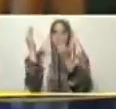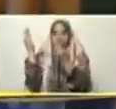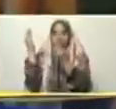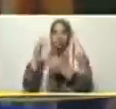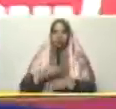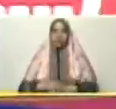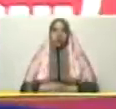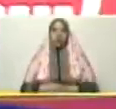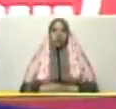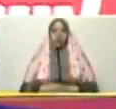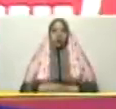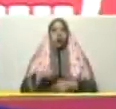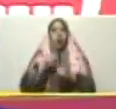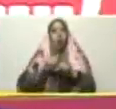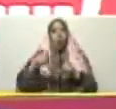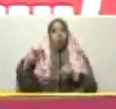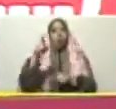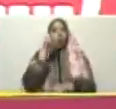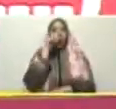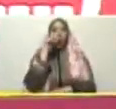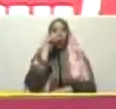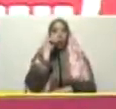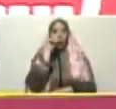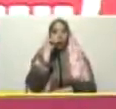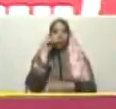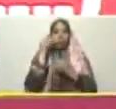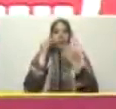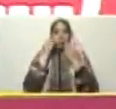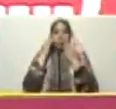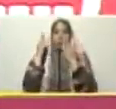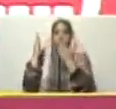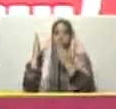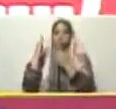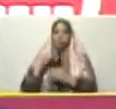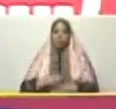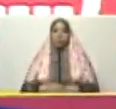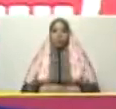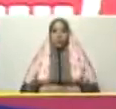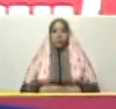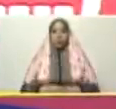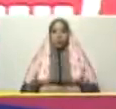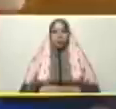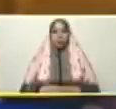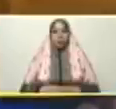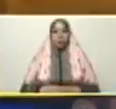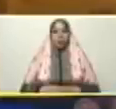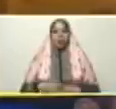josé luís lugo jessica bello